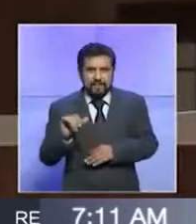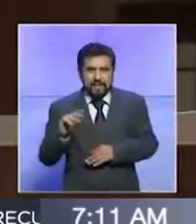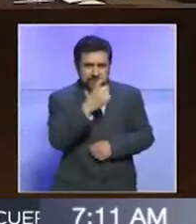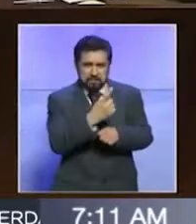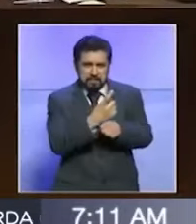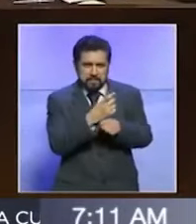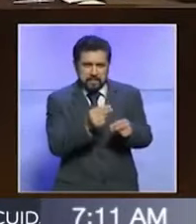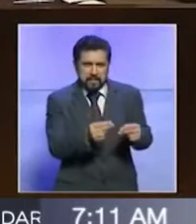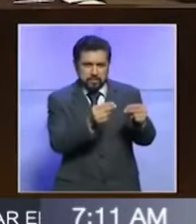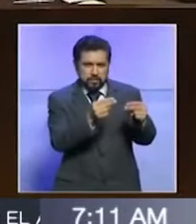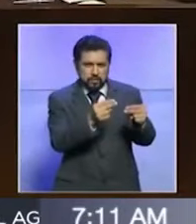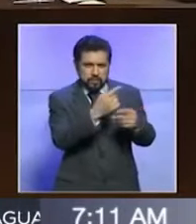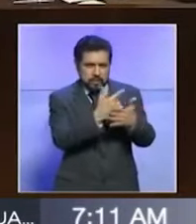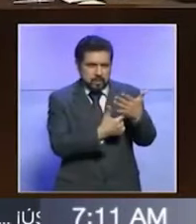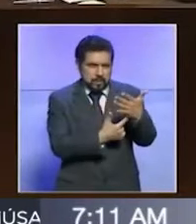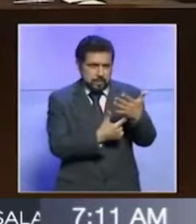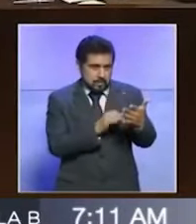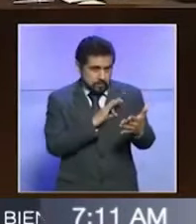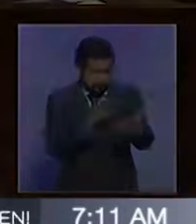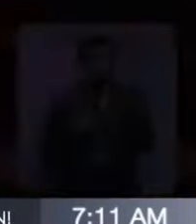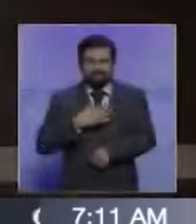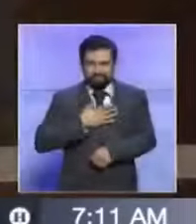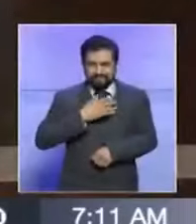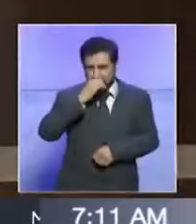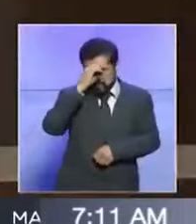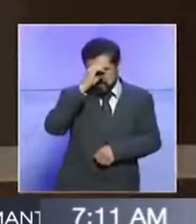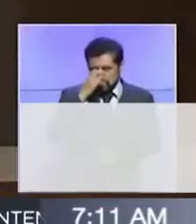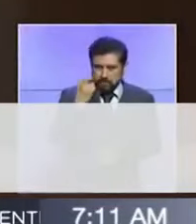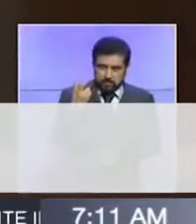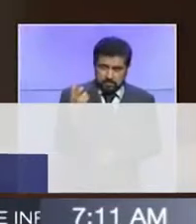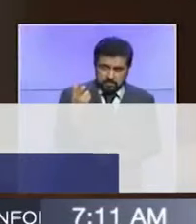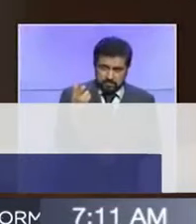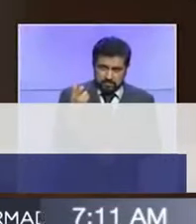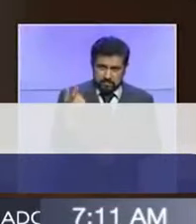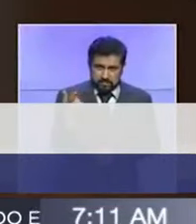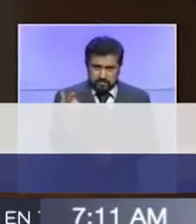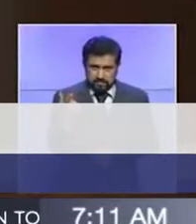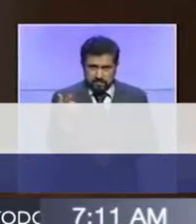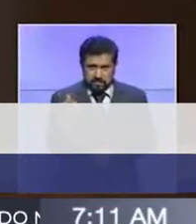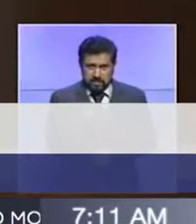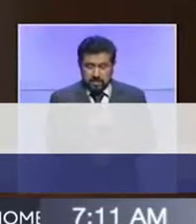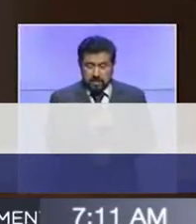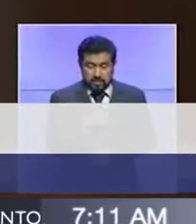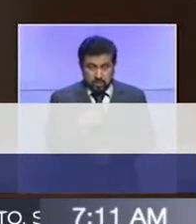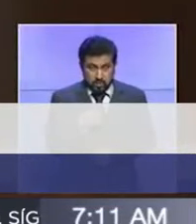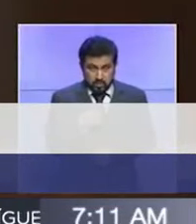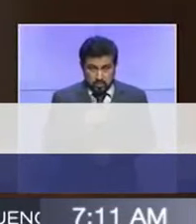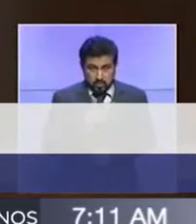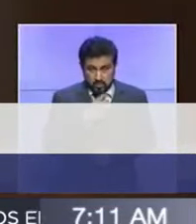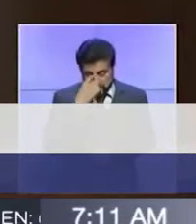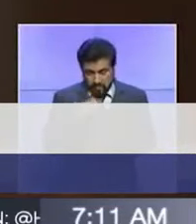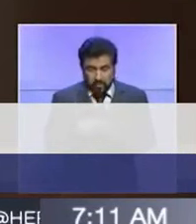se pronunció en contra del proyecto y expuso la razón por la resolución de este asunto debe aplazarse